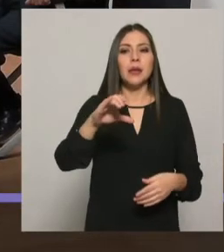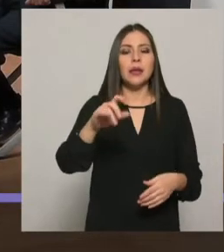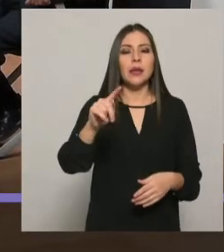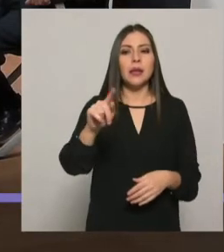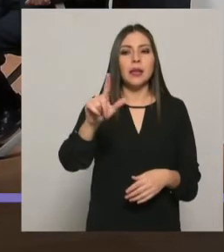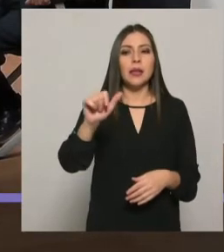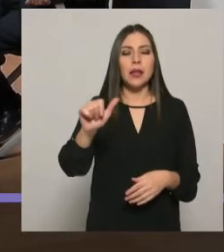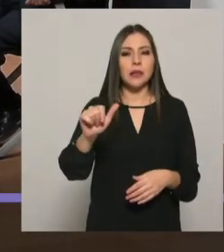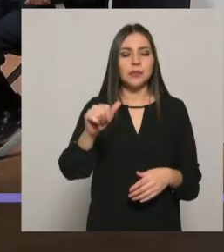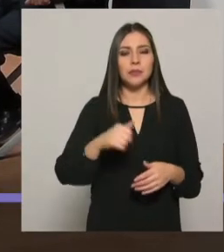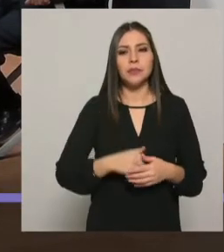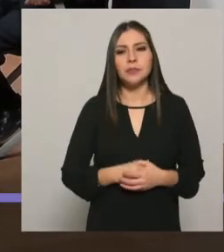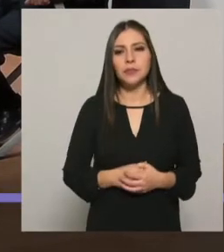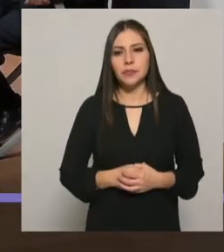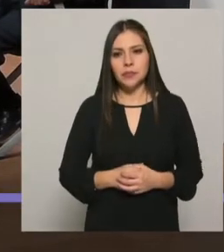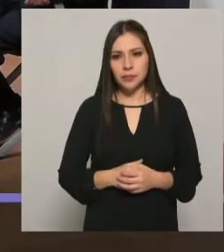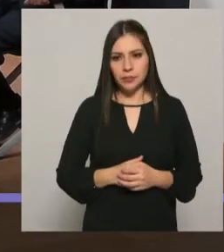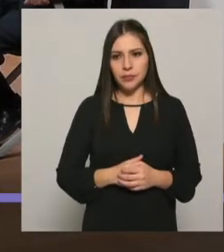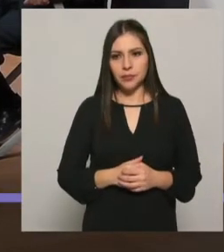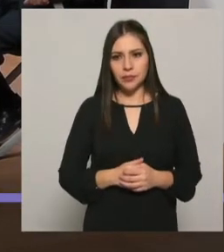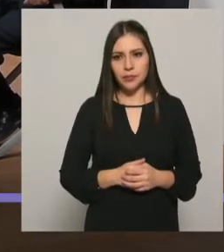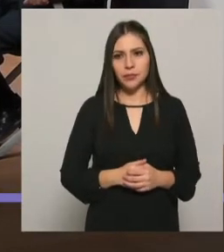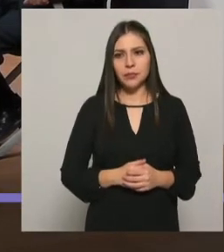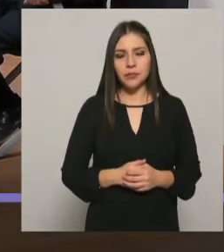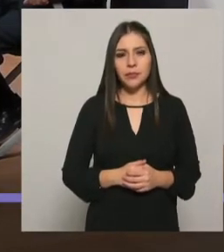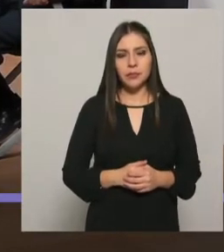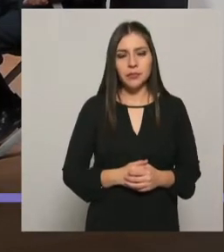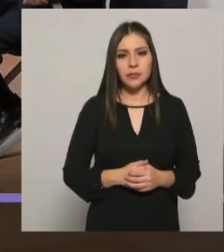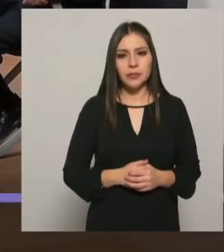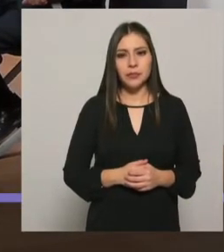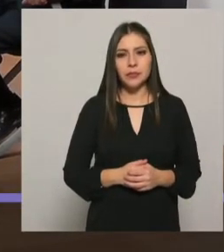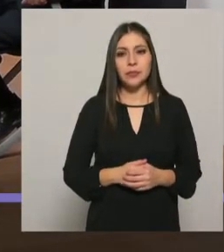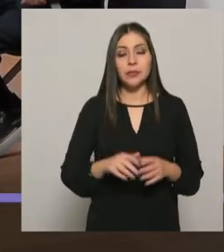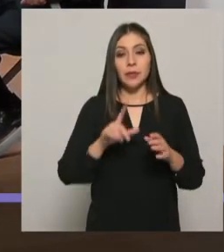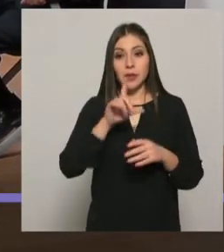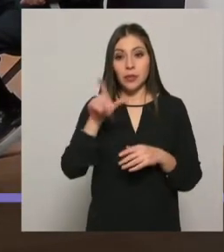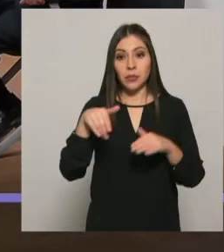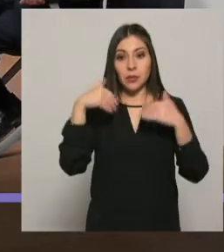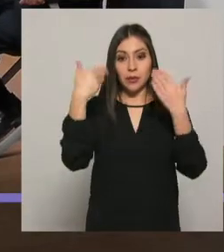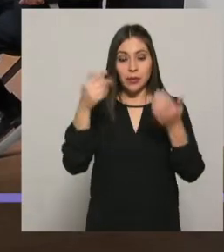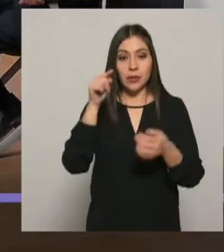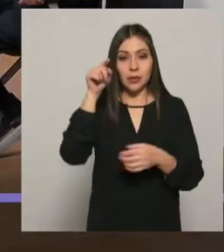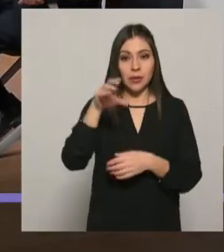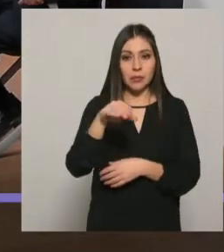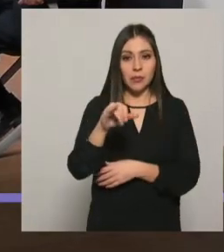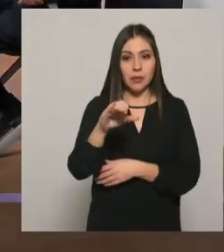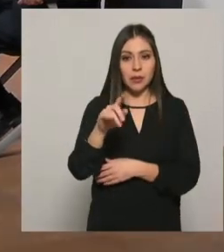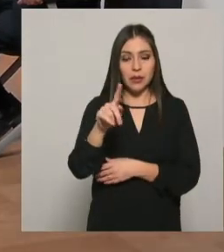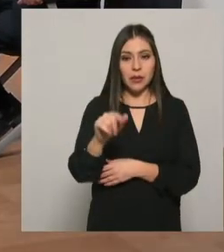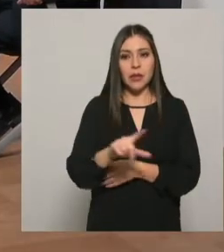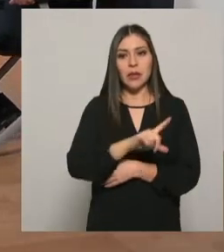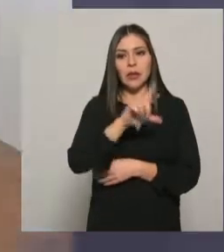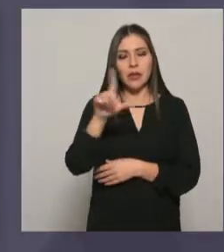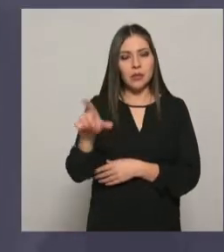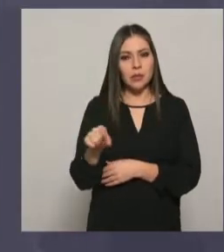al Mictlán. Llegaban al Mictlán y los recibía